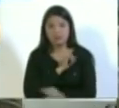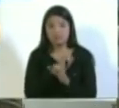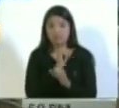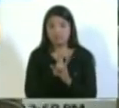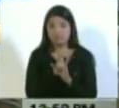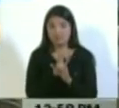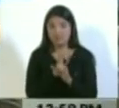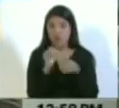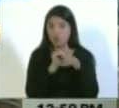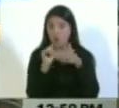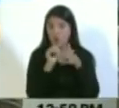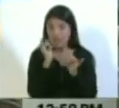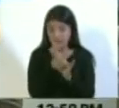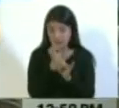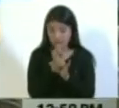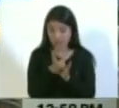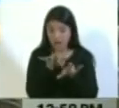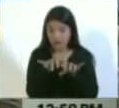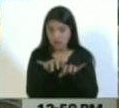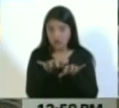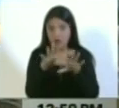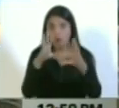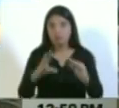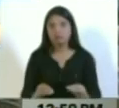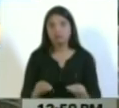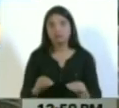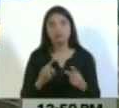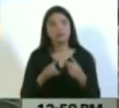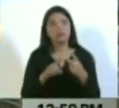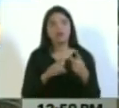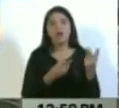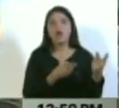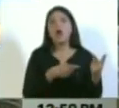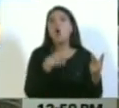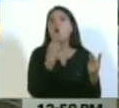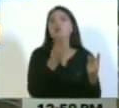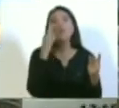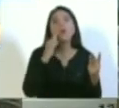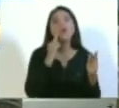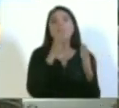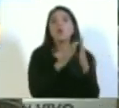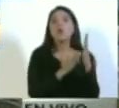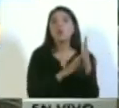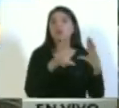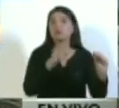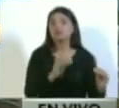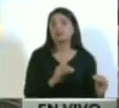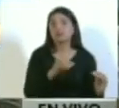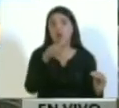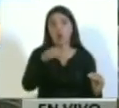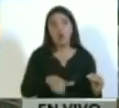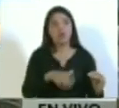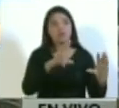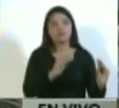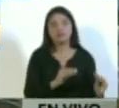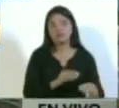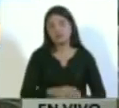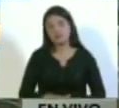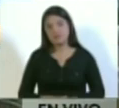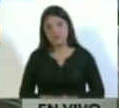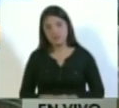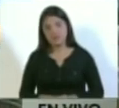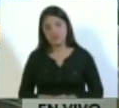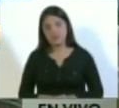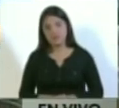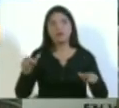Today no está hoy. La página Bolívar Cúcuta está fuera de funcionamiento.